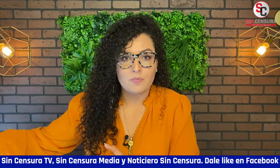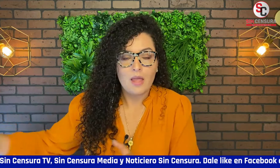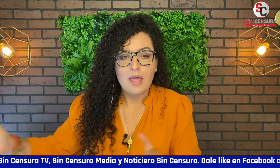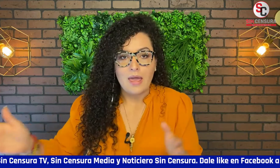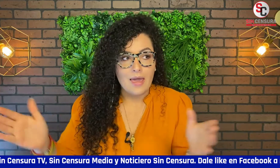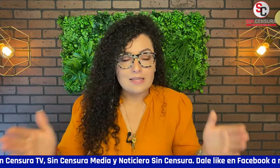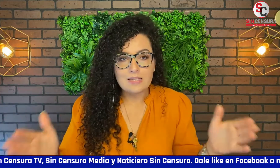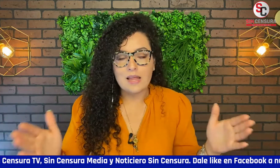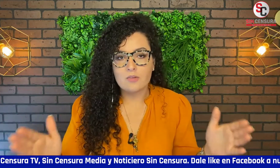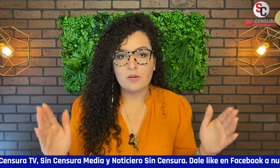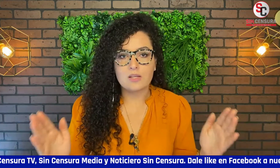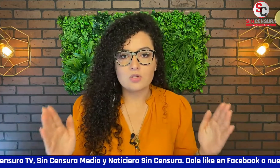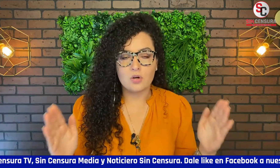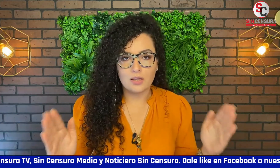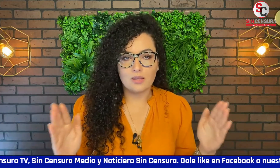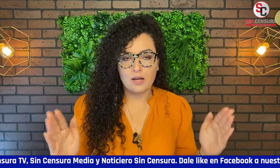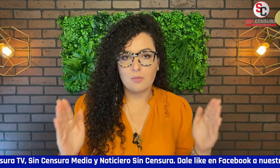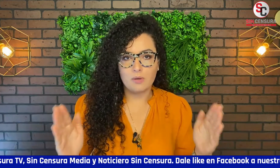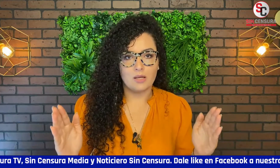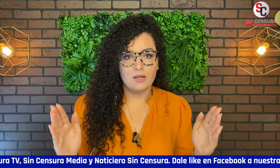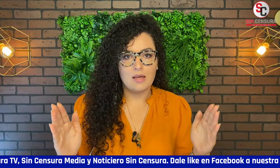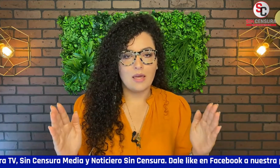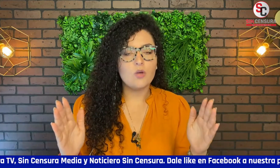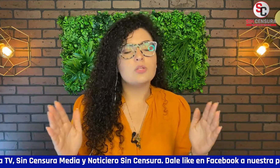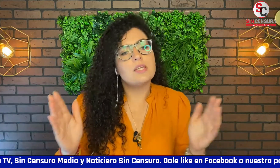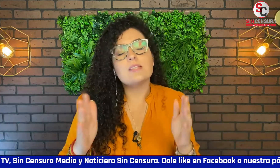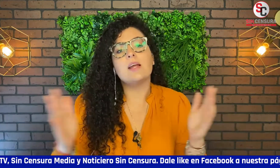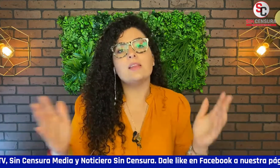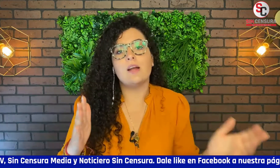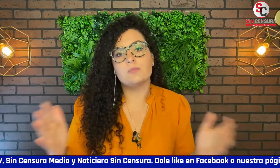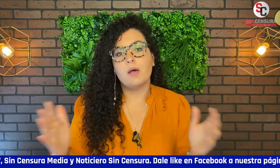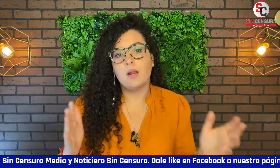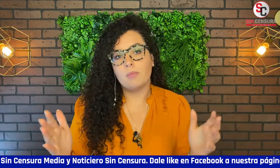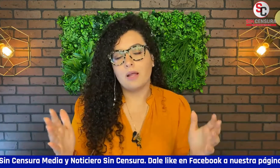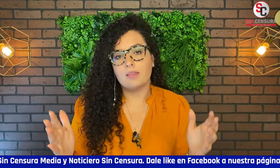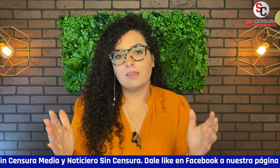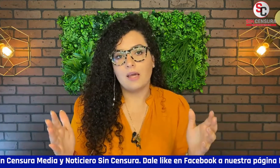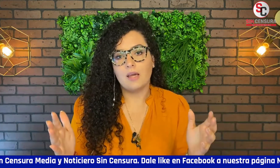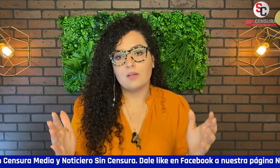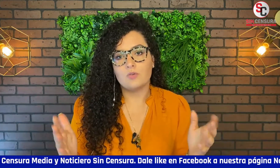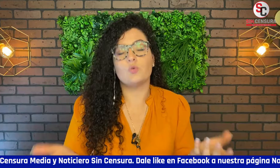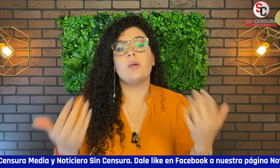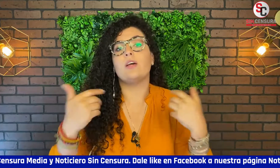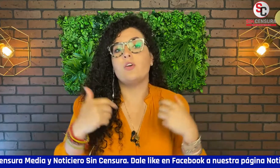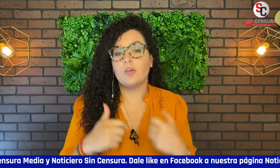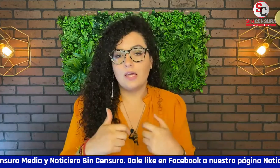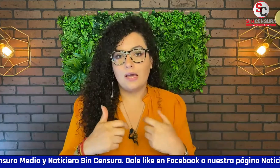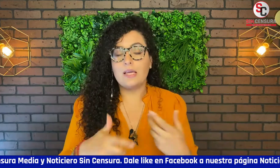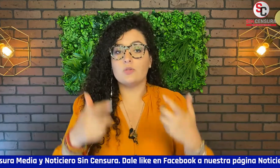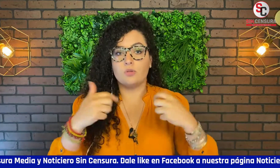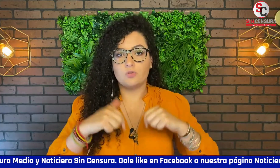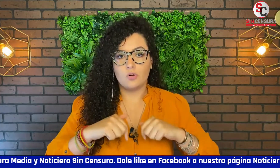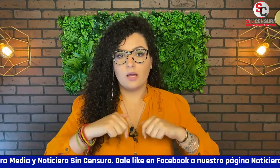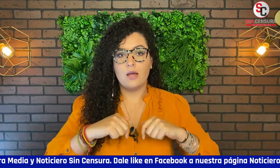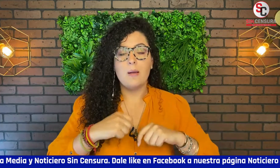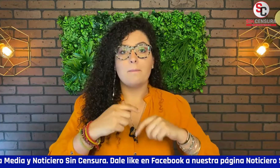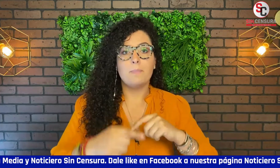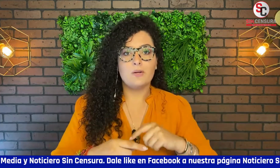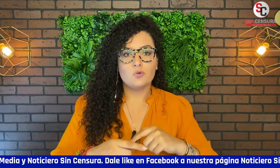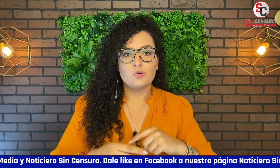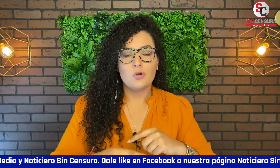ser. Esa es la definición que tiene el PRI, que ellos sí están entre la espada y la pared de su ideología y su